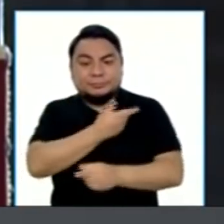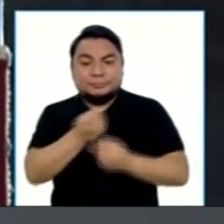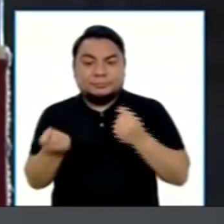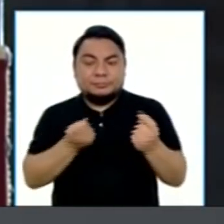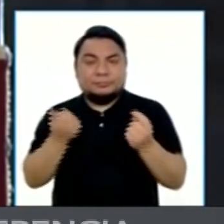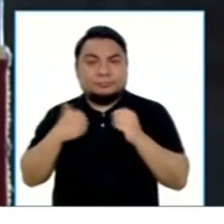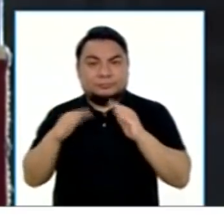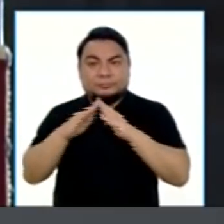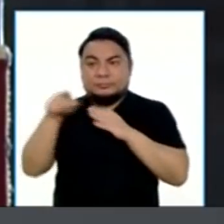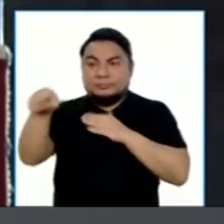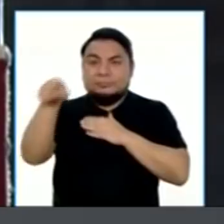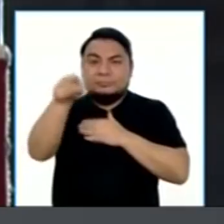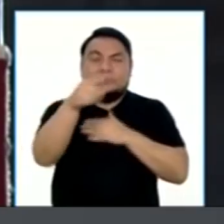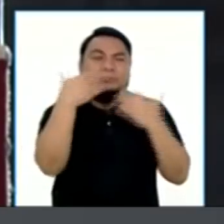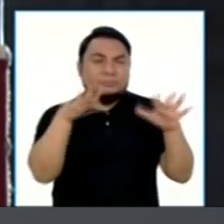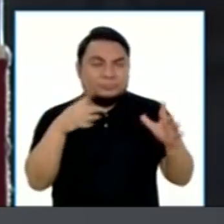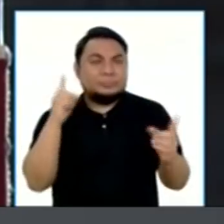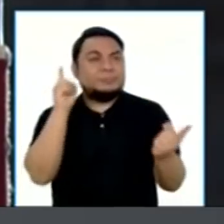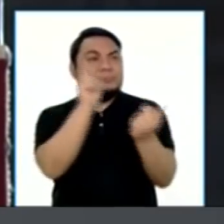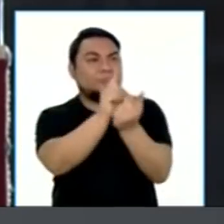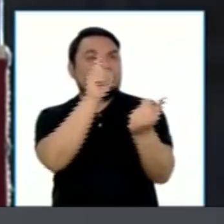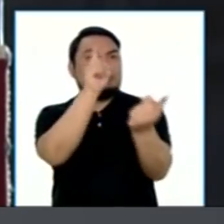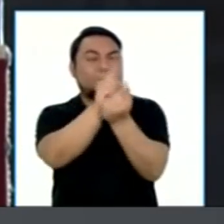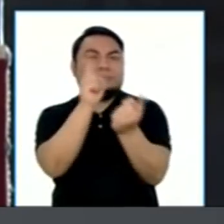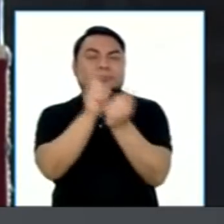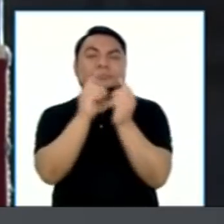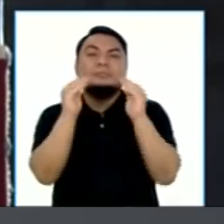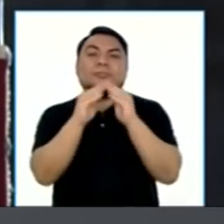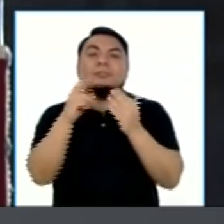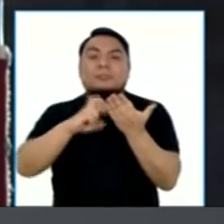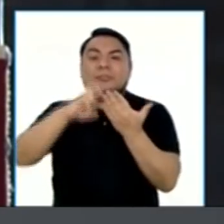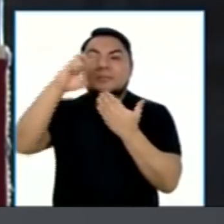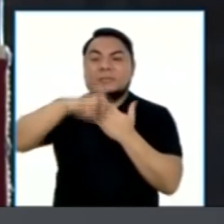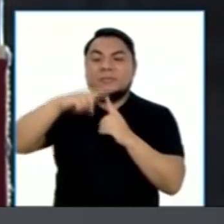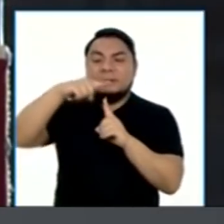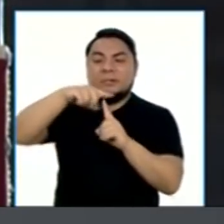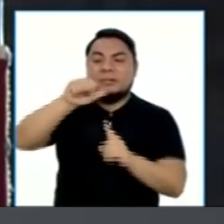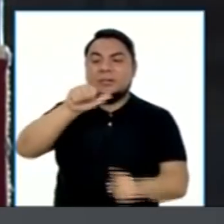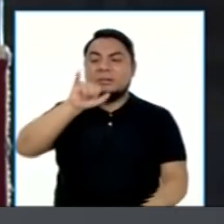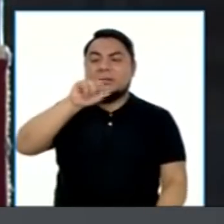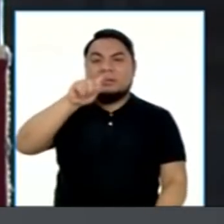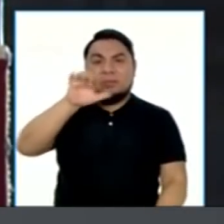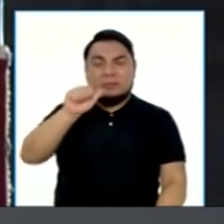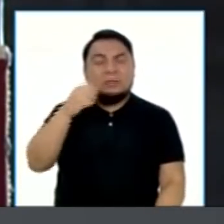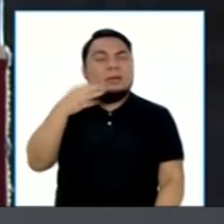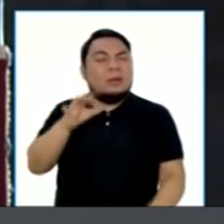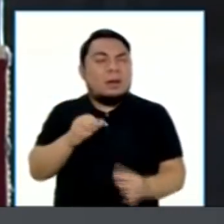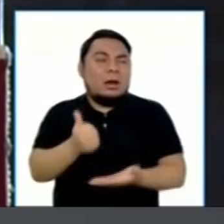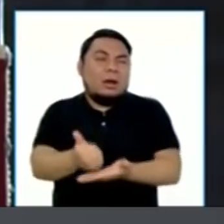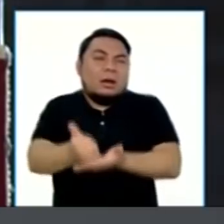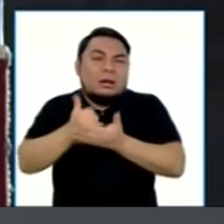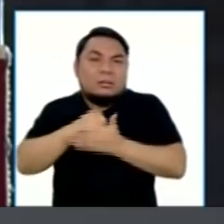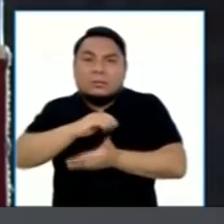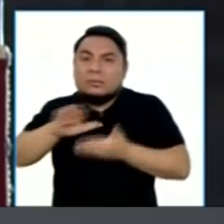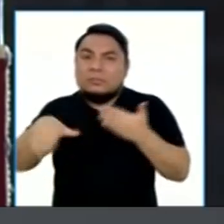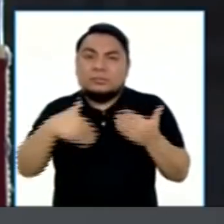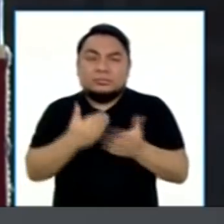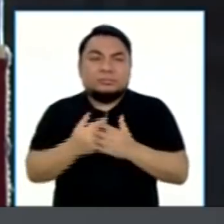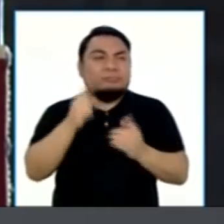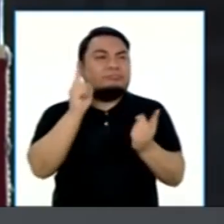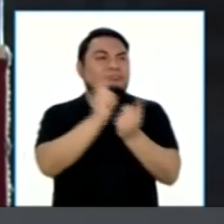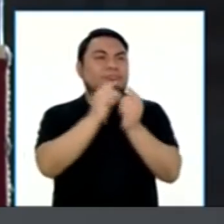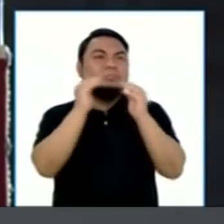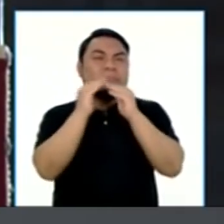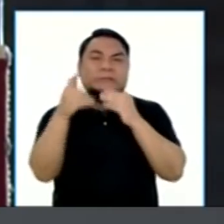regionales, muchos de ellos están haciendo ya intervenciones. El plan Taita nos ha ayudado en particular con todos los vulnerables y